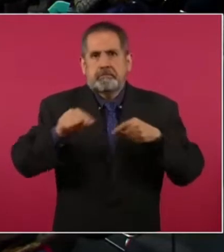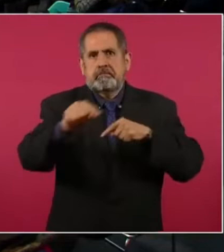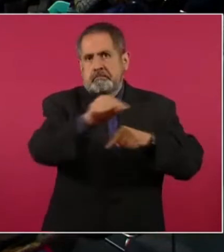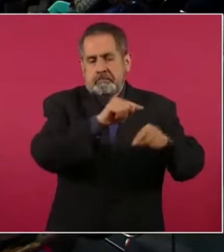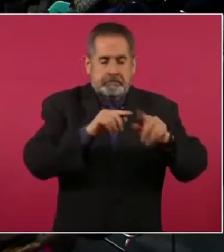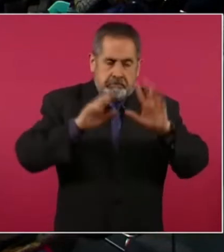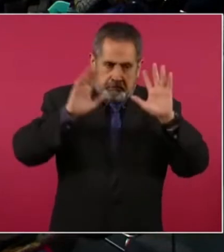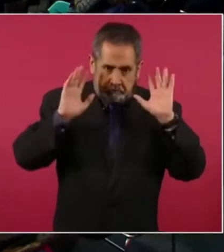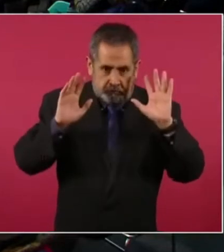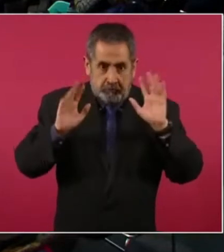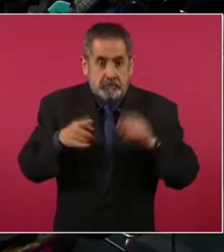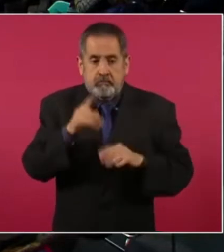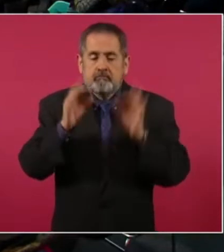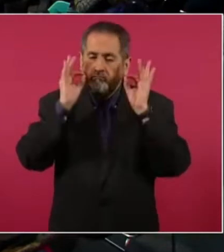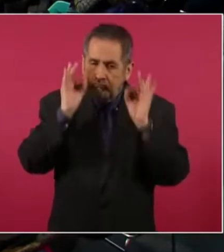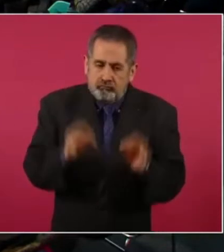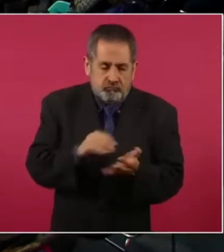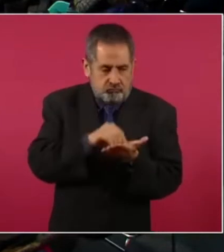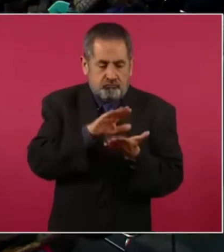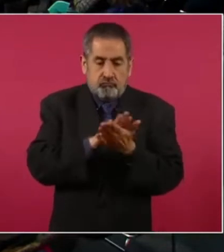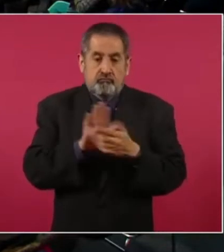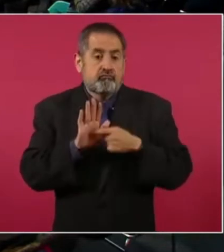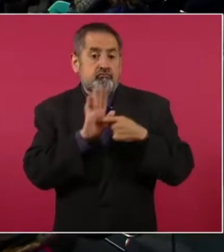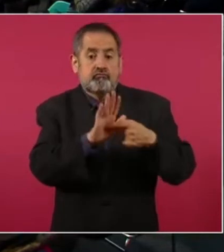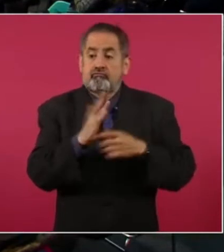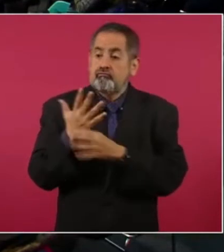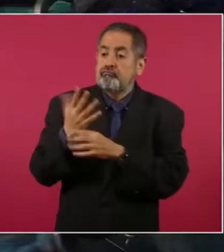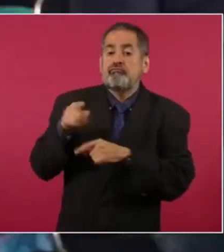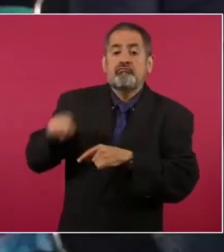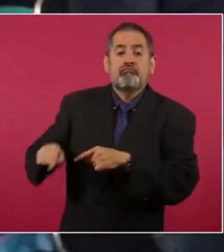Lo que sí tenemos confirmado, y ahí lo reportó